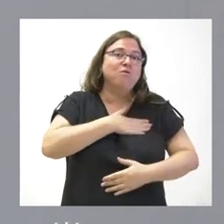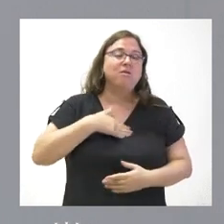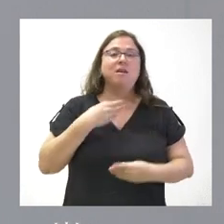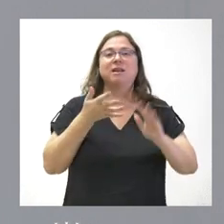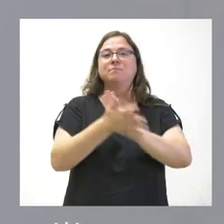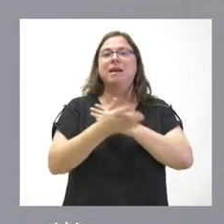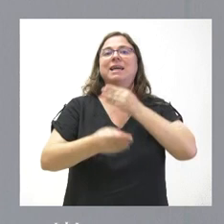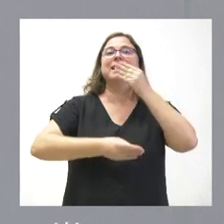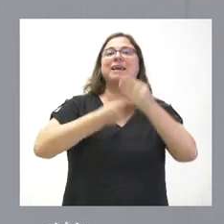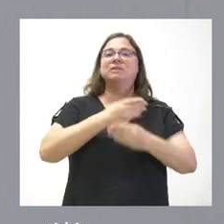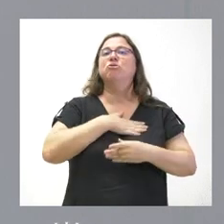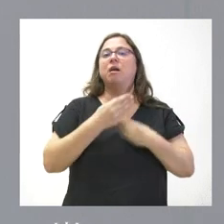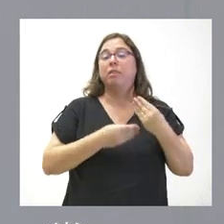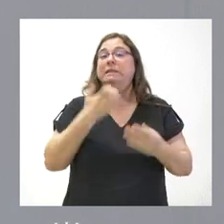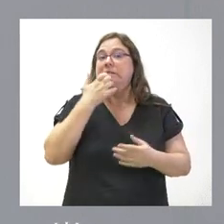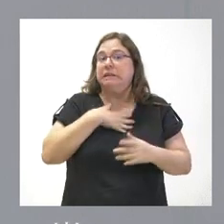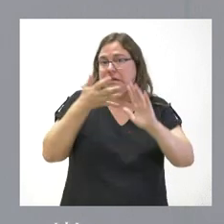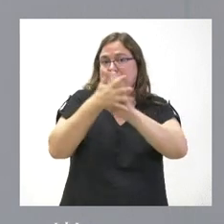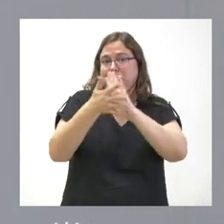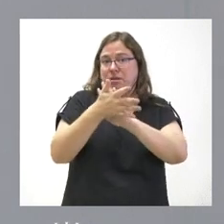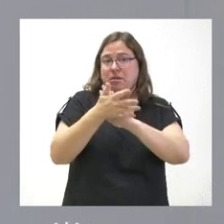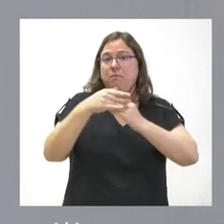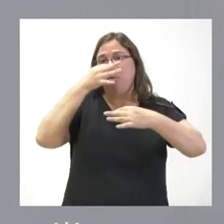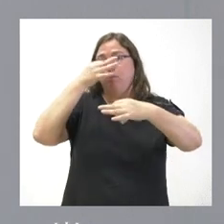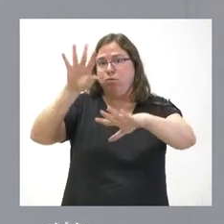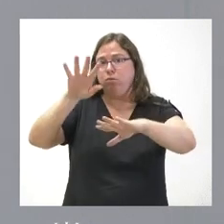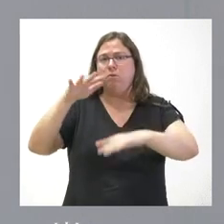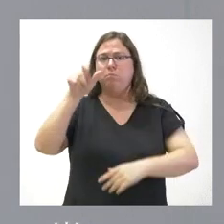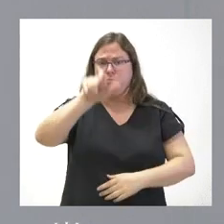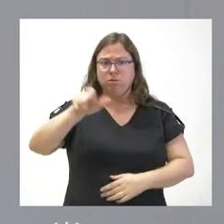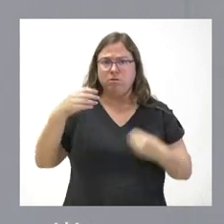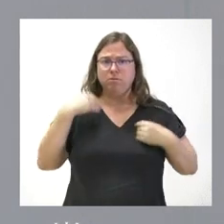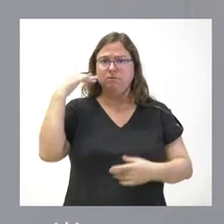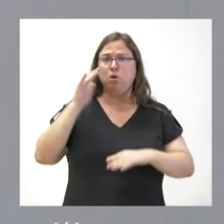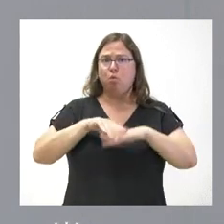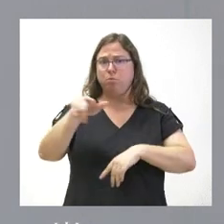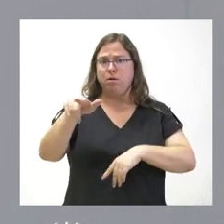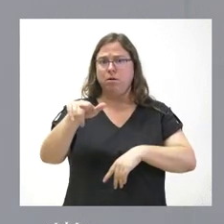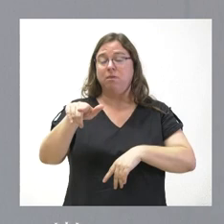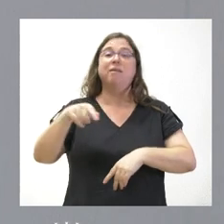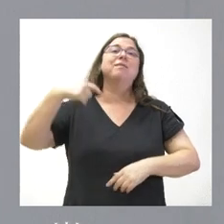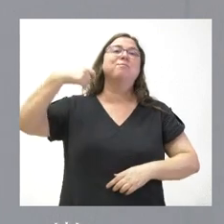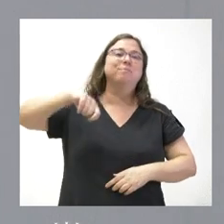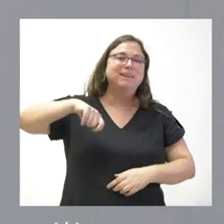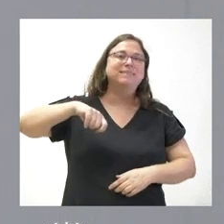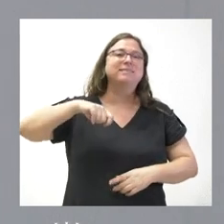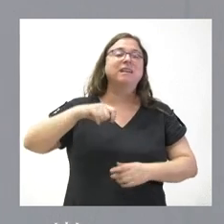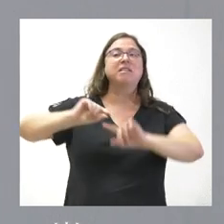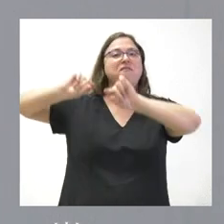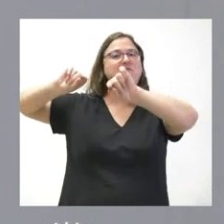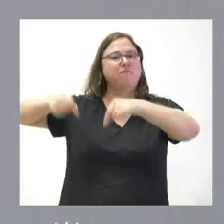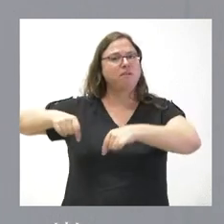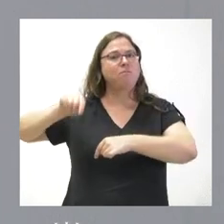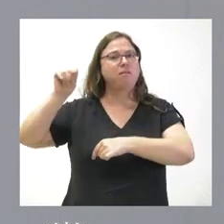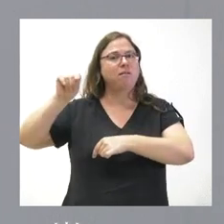hecho y lo que quieren hacer que lo hagan pero que no echen la culpa nunca a los oranos de que ellos tienen la culpa de que el presidente del gobierno haya firmado